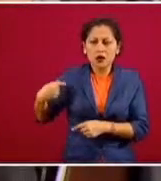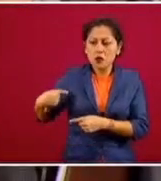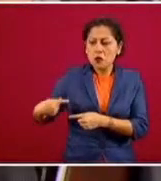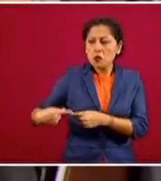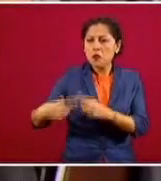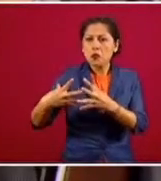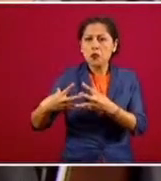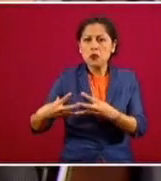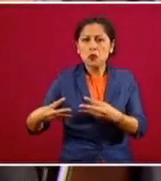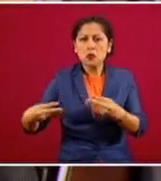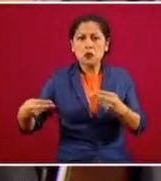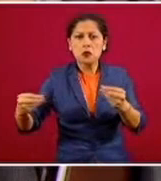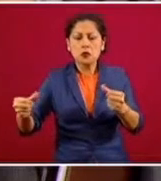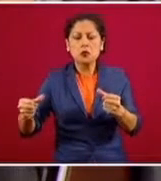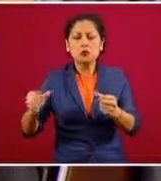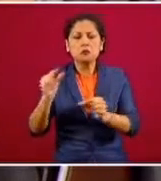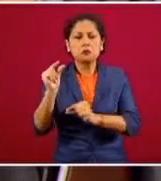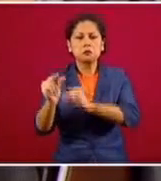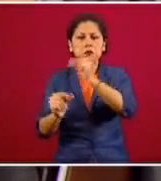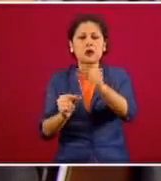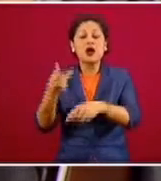Pero afortunadamente